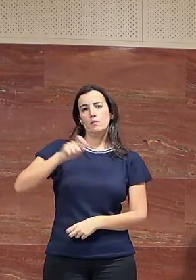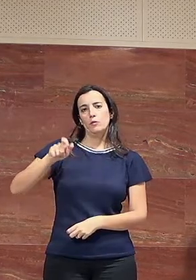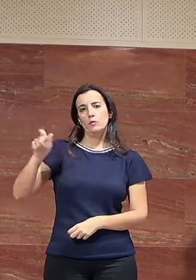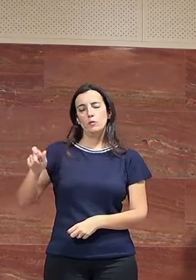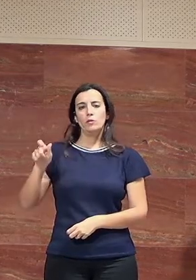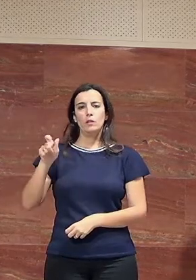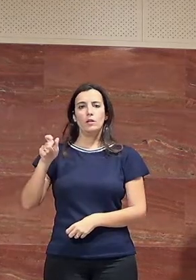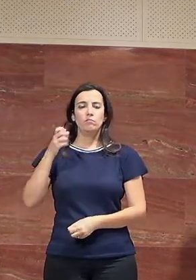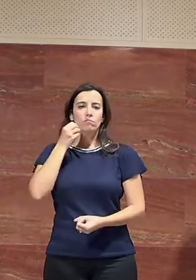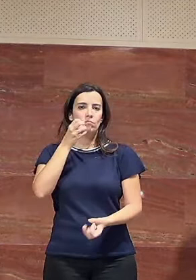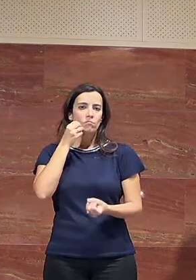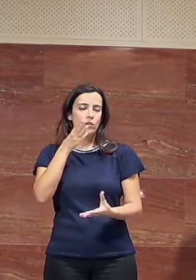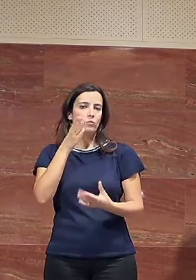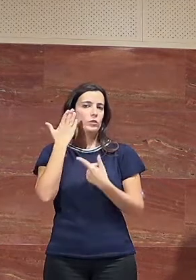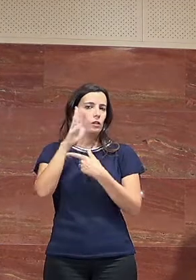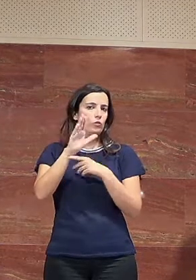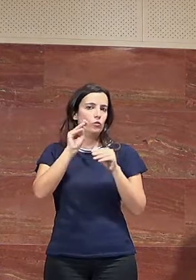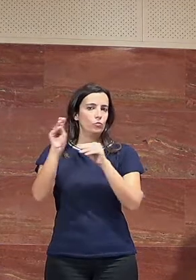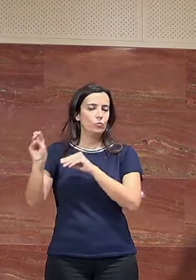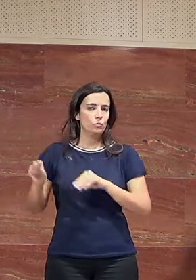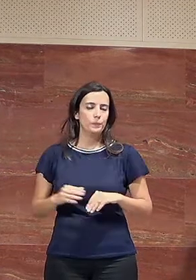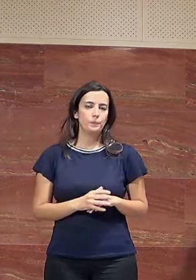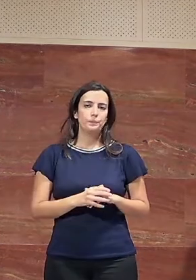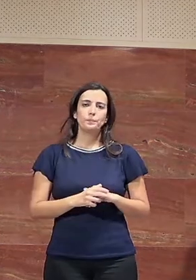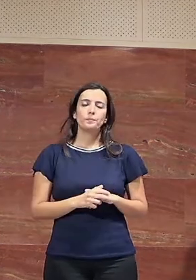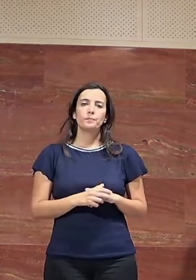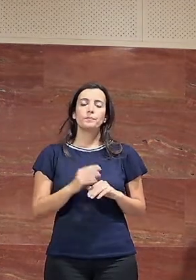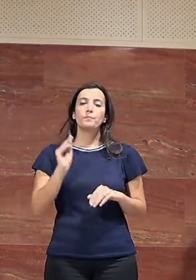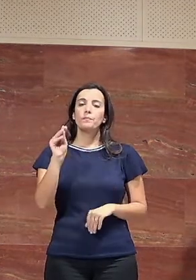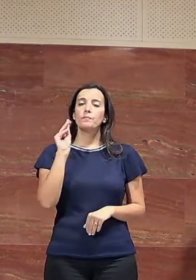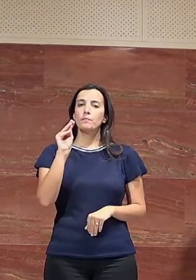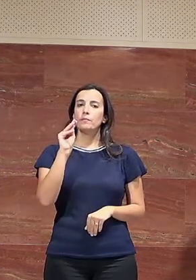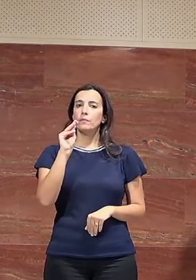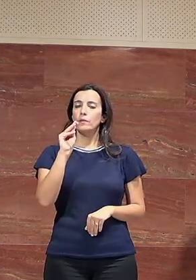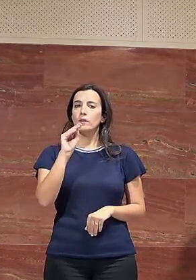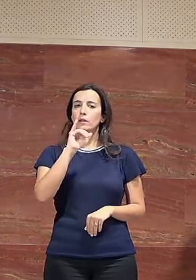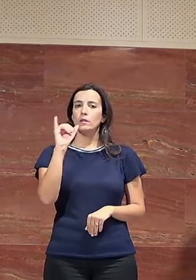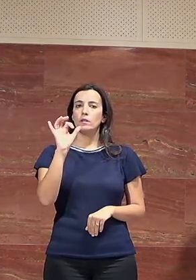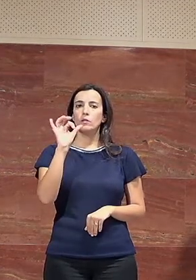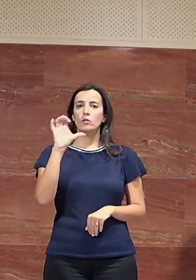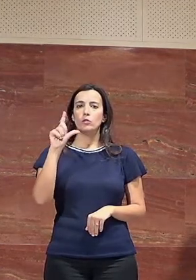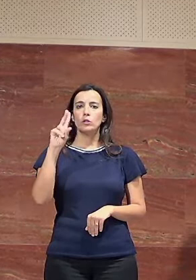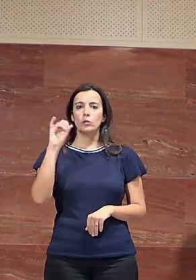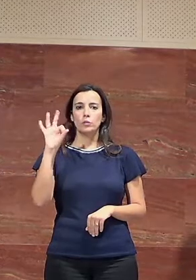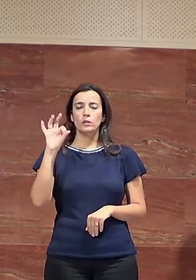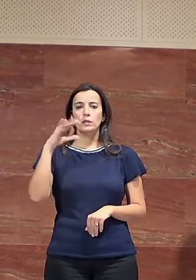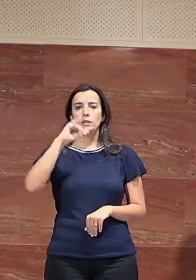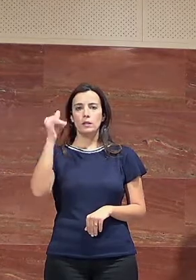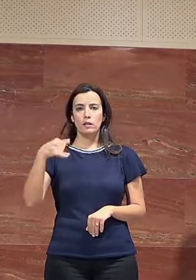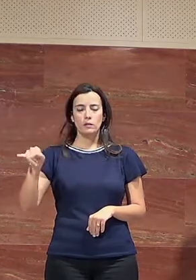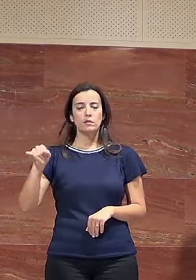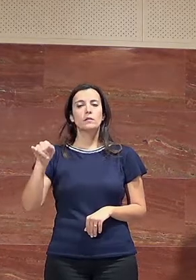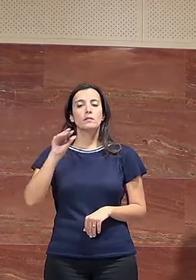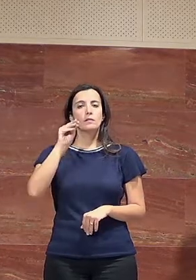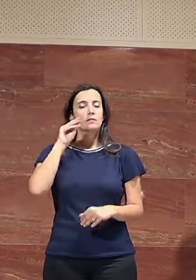contándonos sus presentaciones. Mi pregunta va dirigida a José Luis Sanz y está en